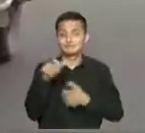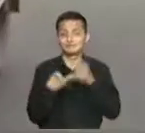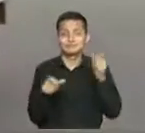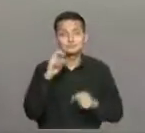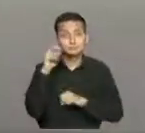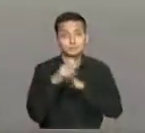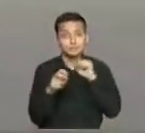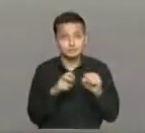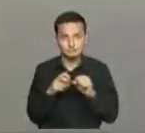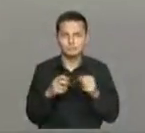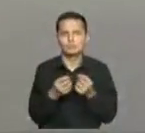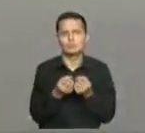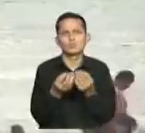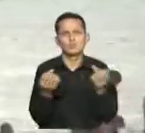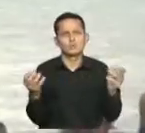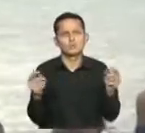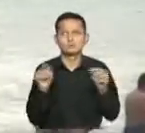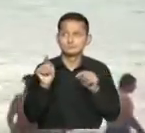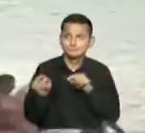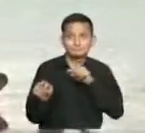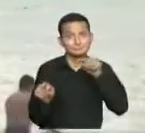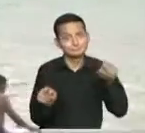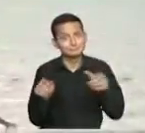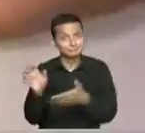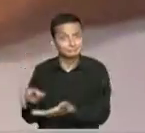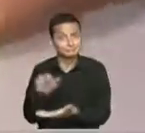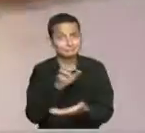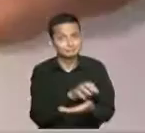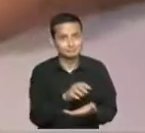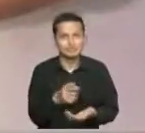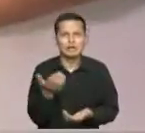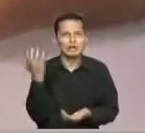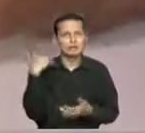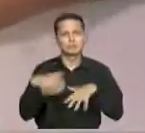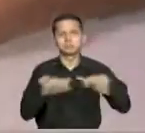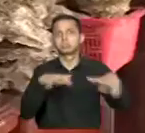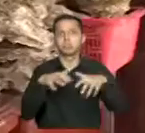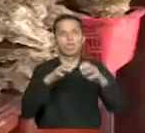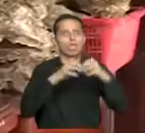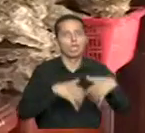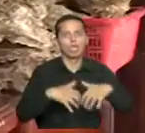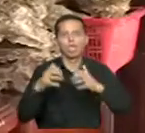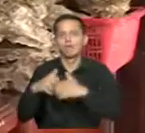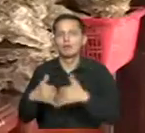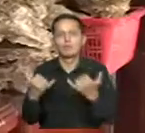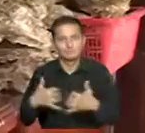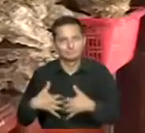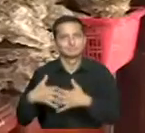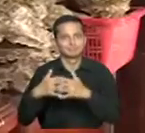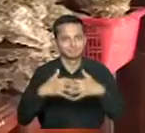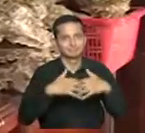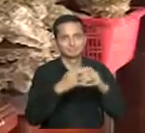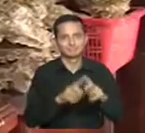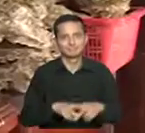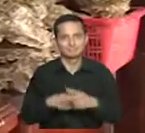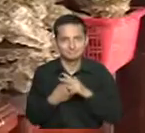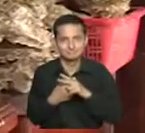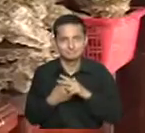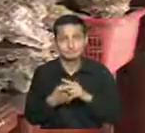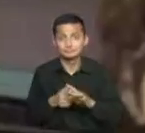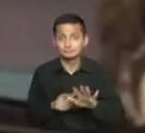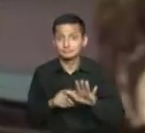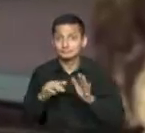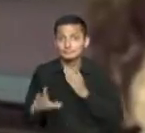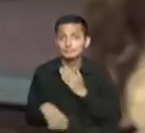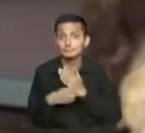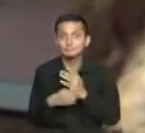el turismo y la economía de estas provincias que se vieron afectadas por el terremoto del pasado 16 de abril. Y además